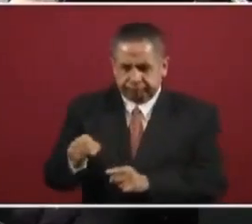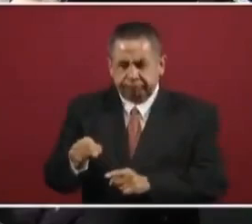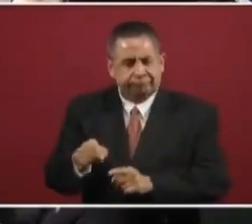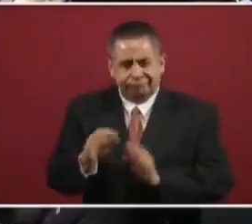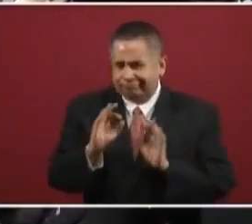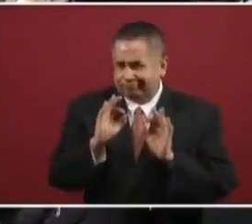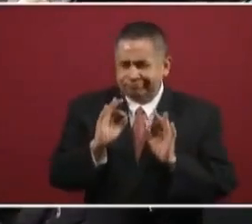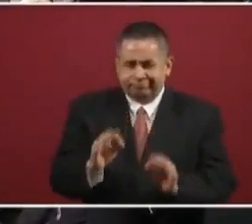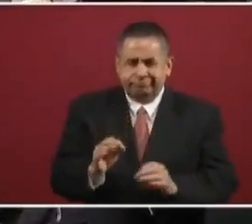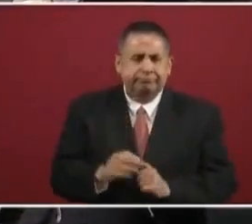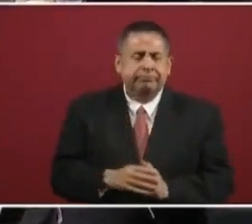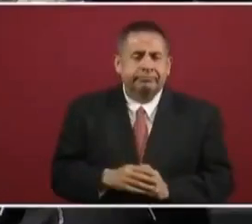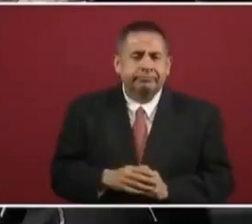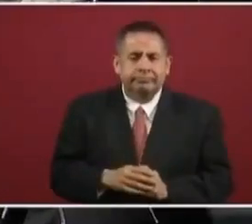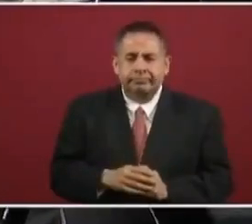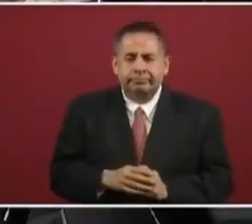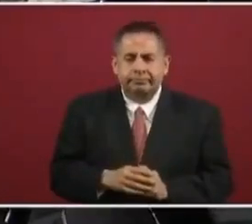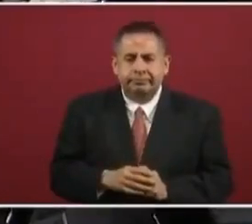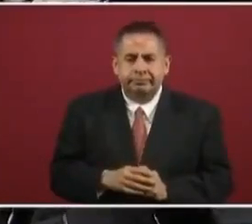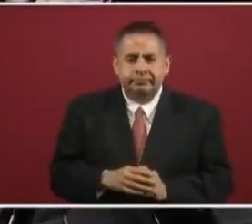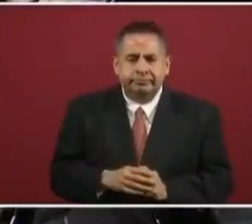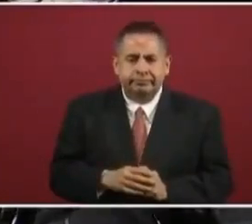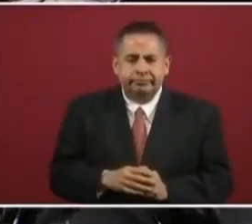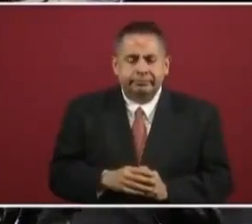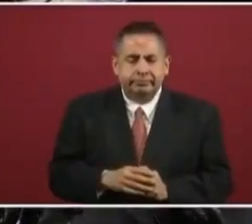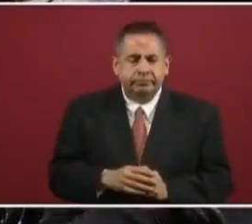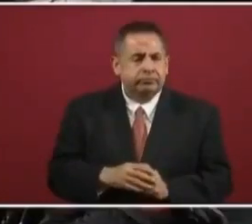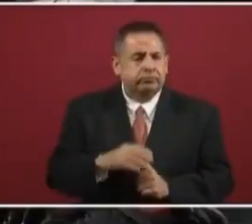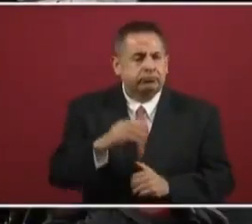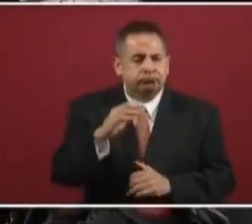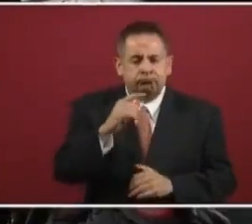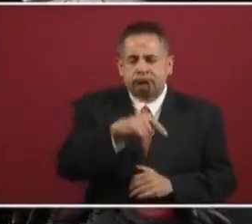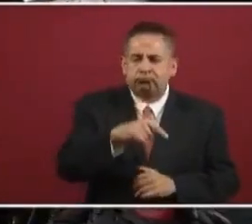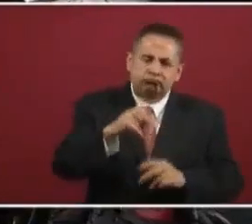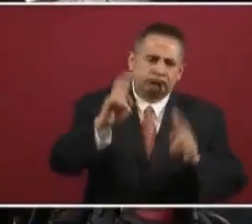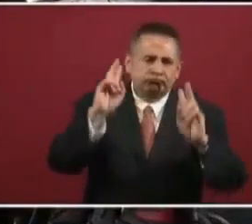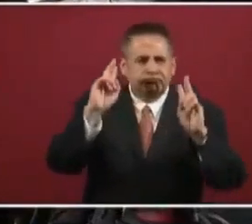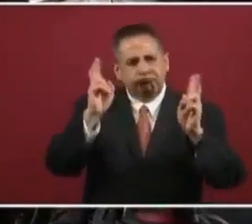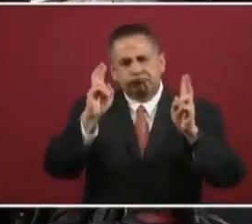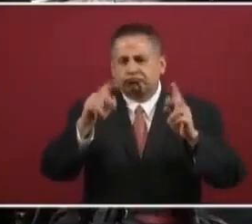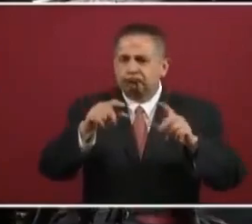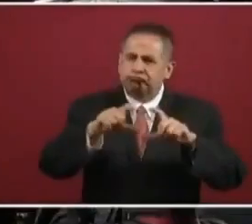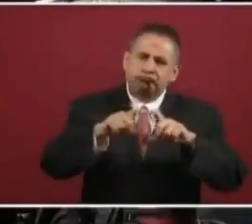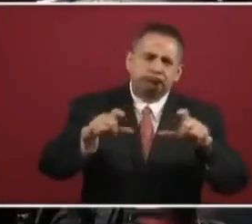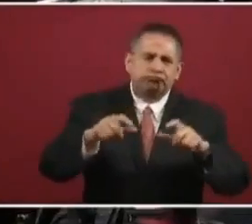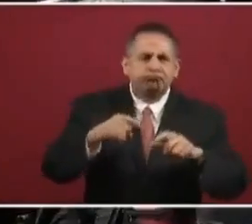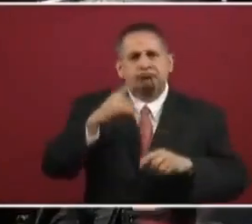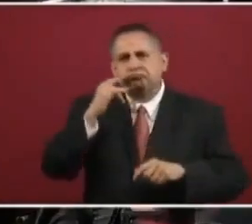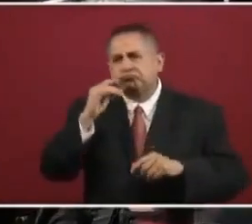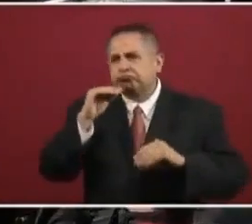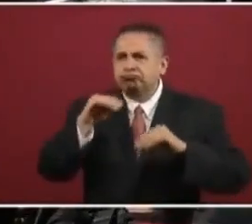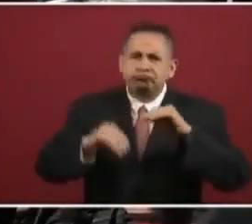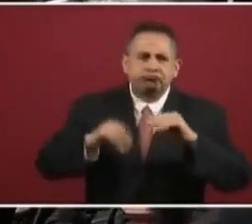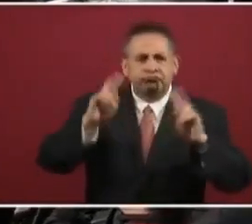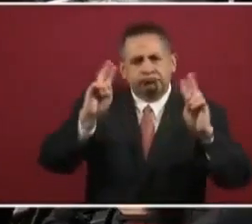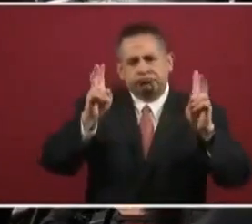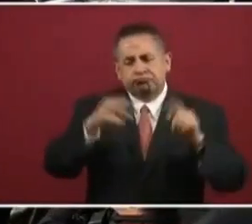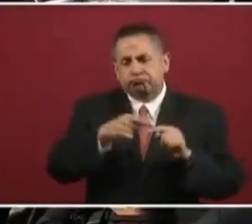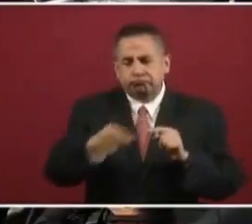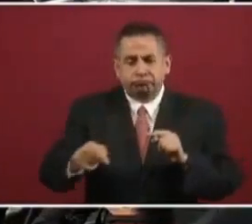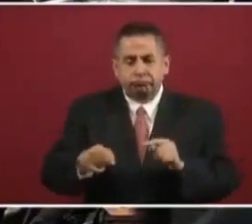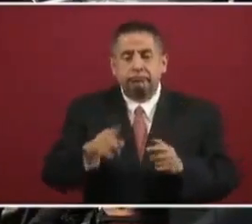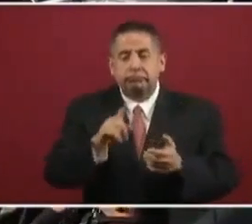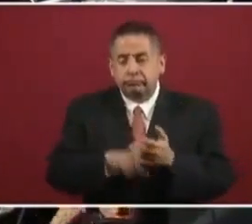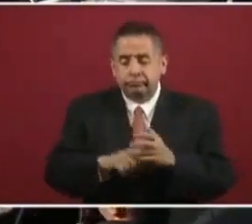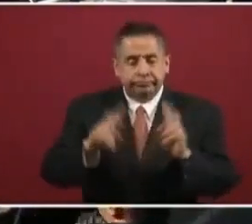parque con un eje temático a partir del